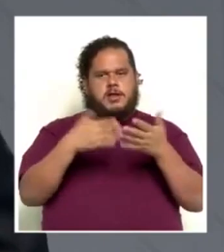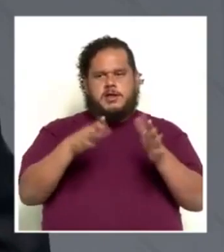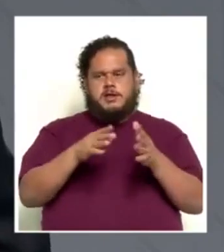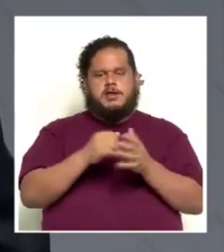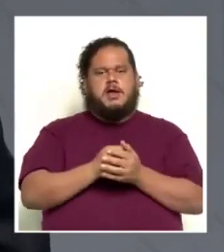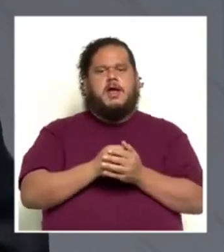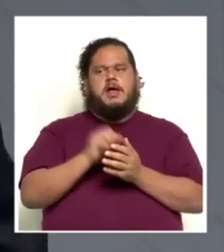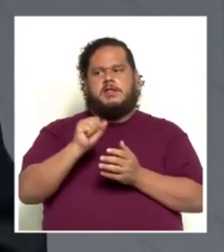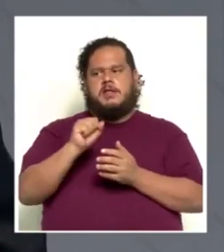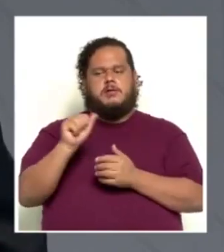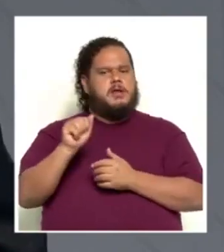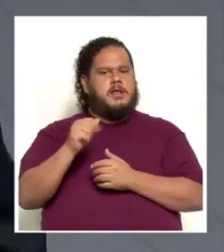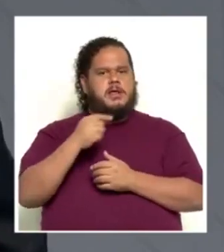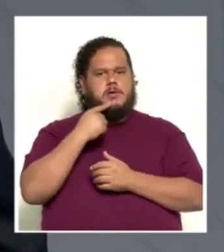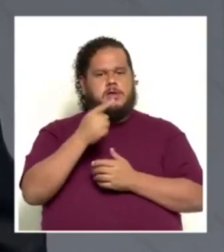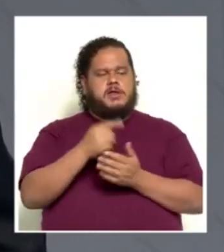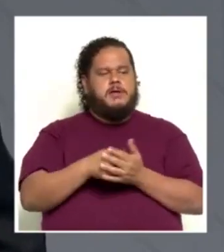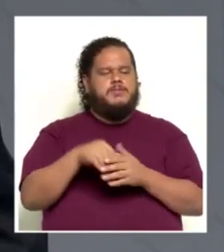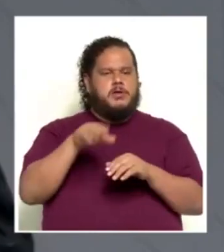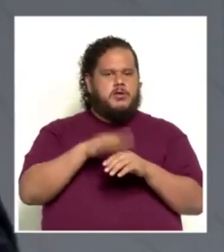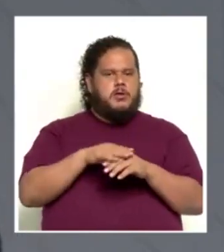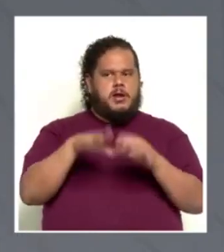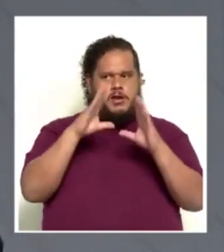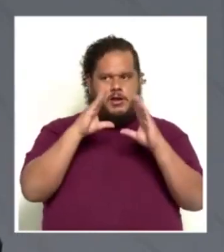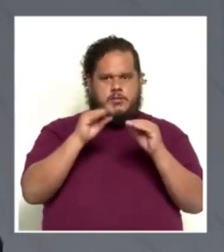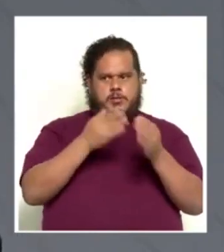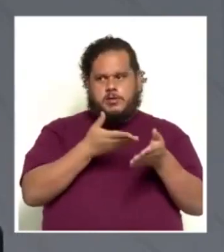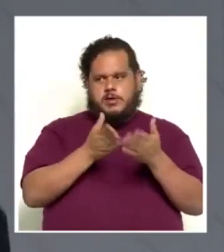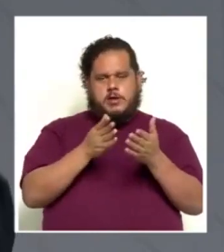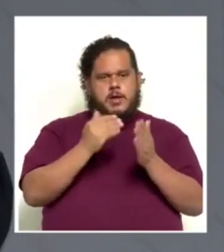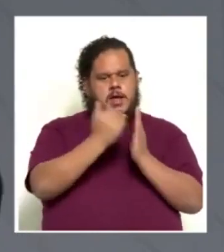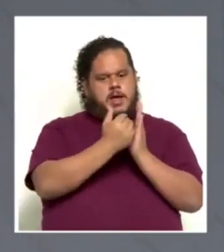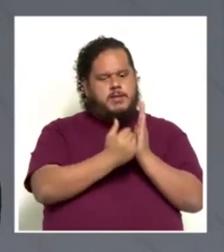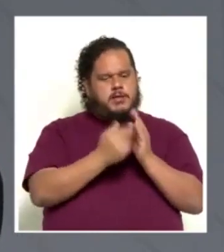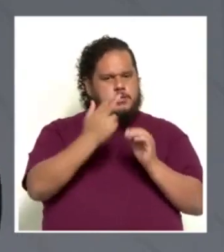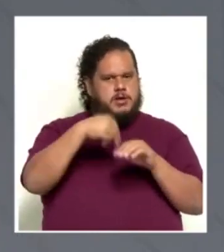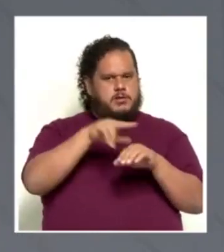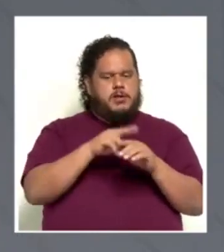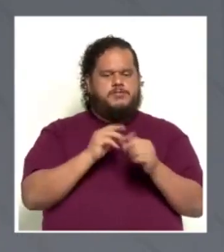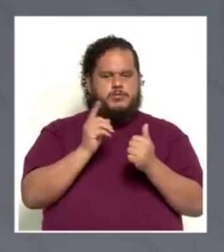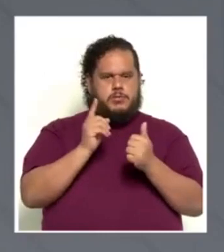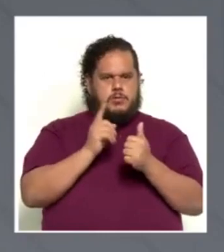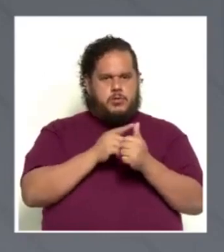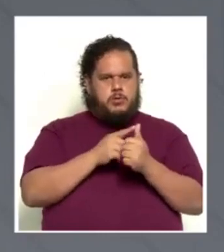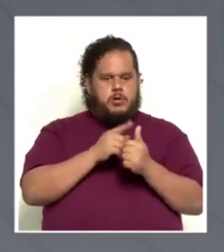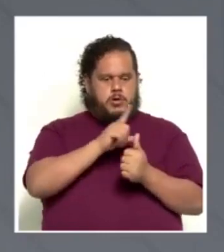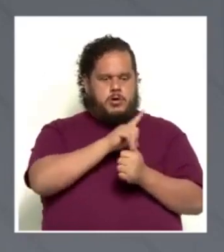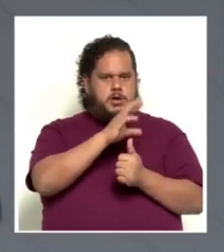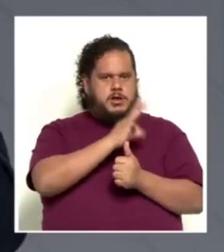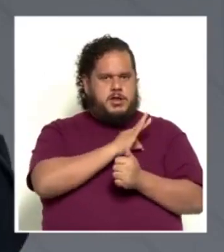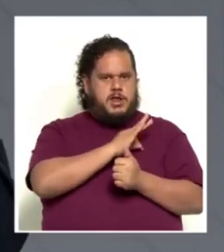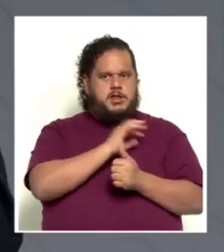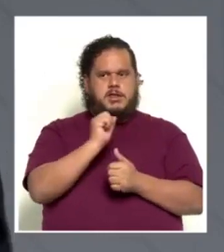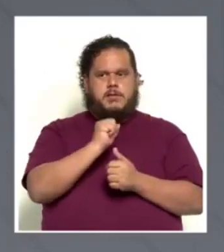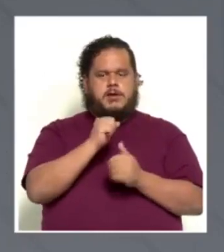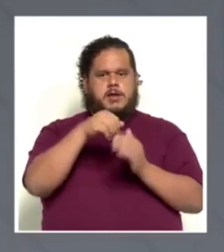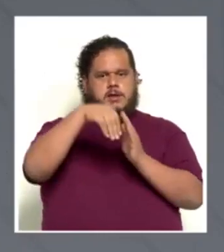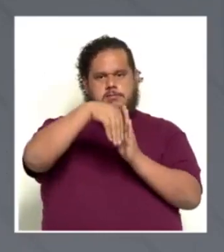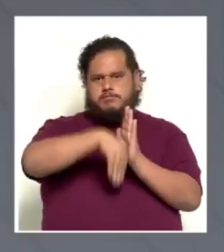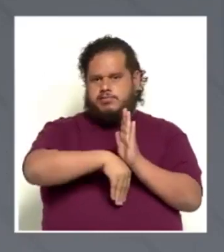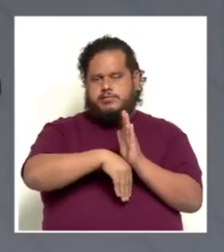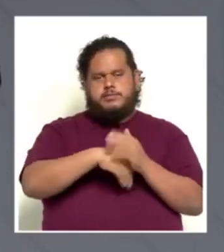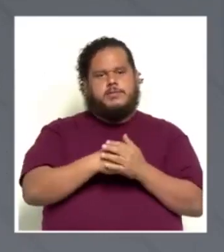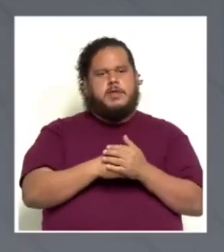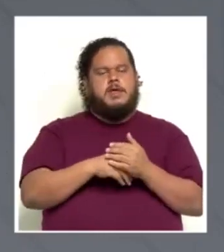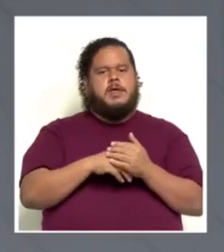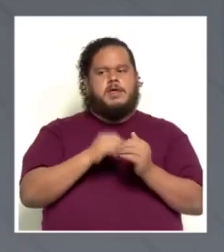lo mencionaba también con respecto a los datos llevados a Padrón Nacional. Uno, doña Linet Saborío se desploma prácticamente